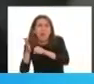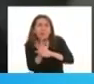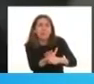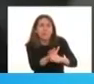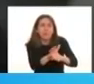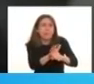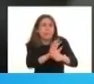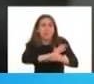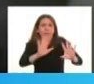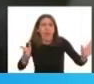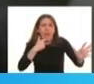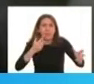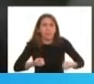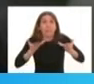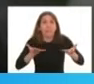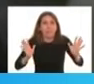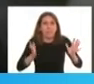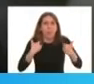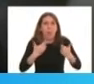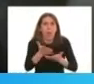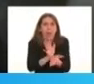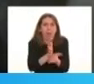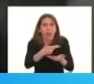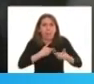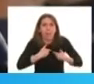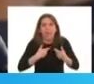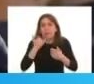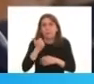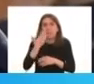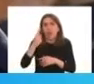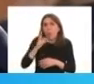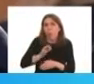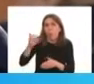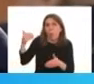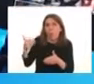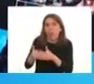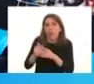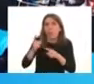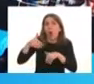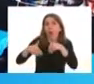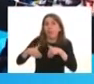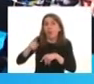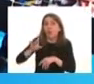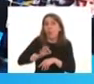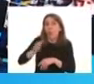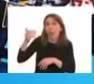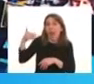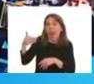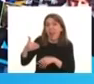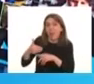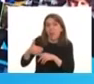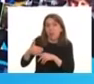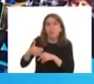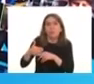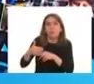Y coincidió que, celebrando un año de esa elección, se cumplan 10